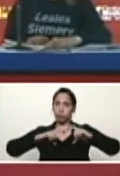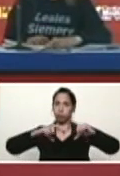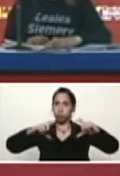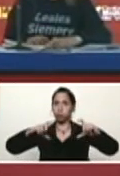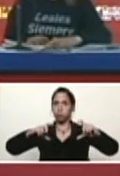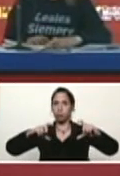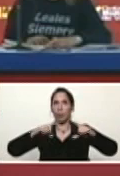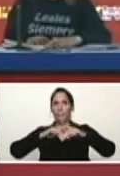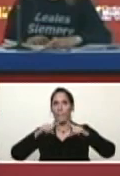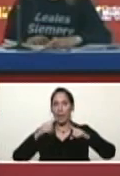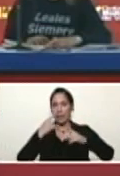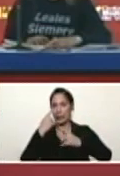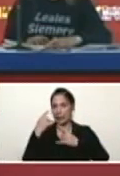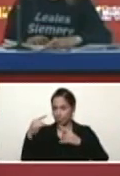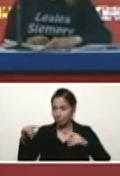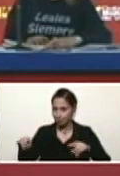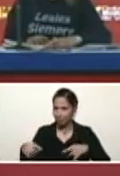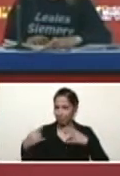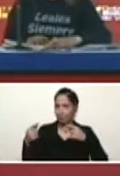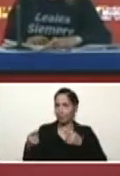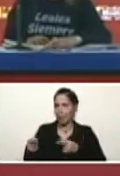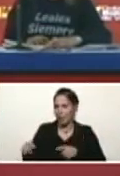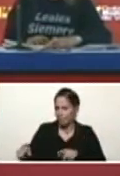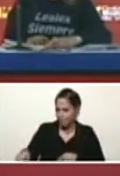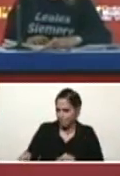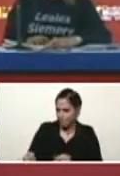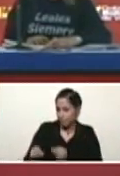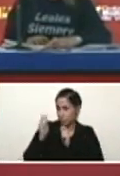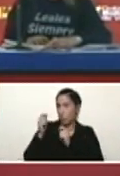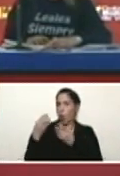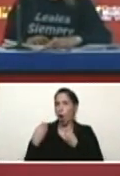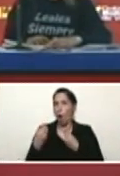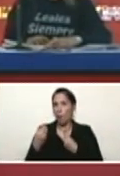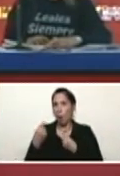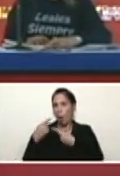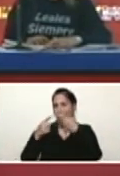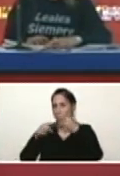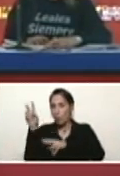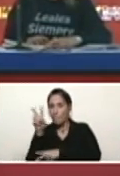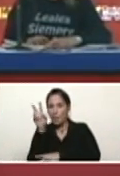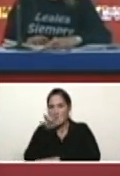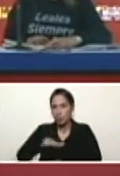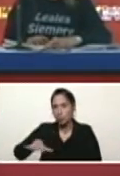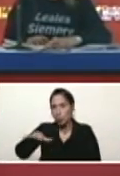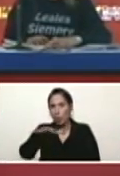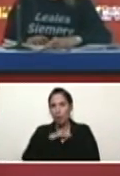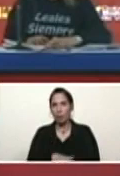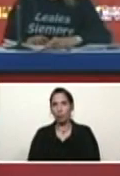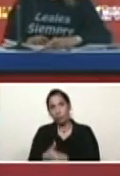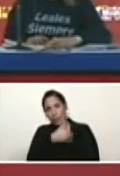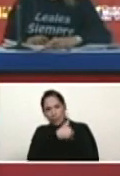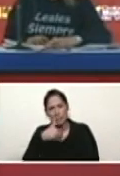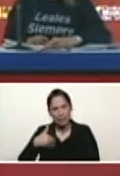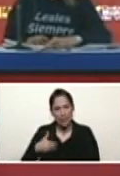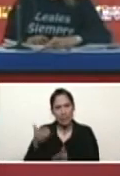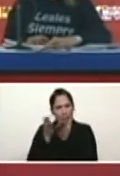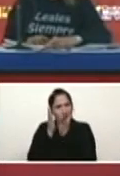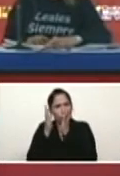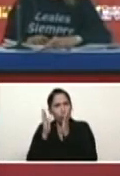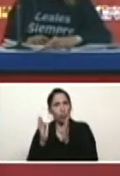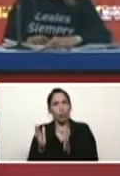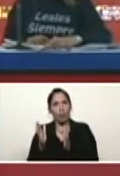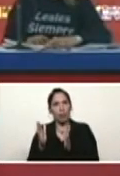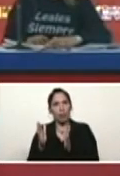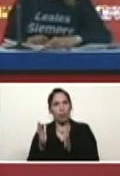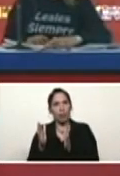para atraer, para motivar a aquellos venezolanos y venezolanas que quieran estudiar,